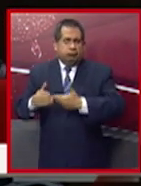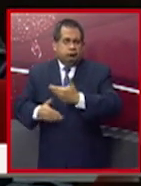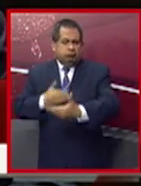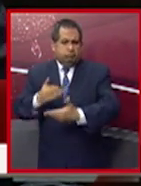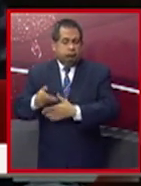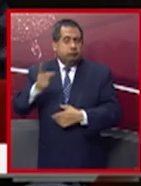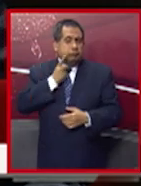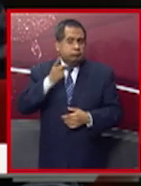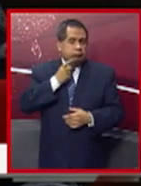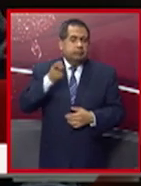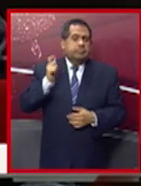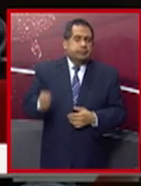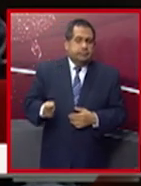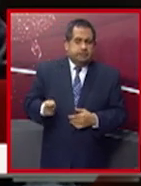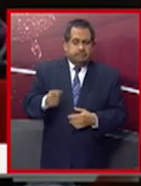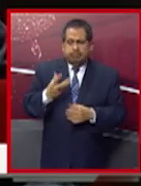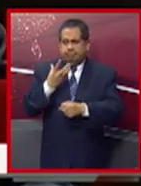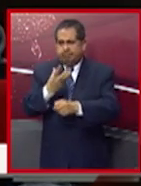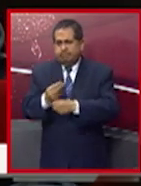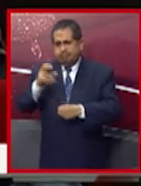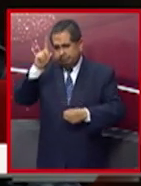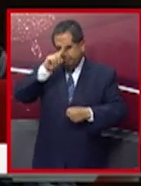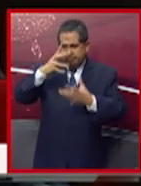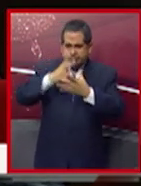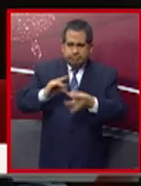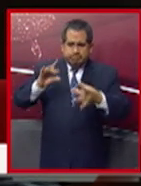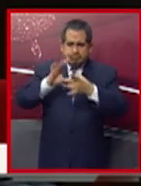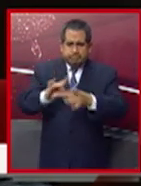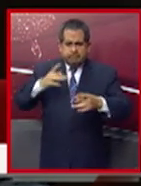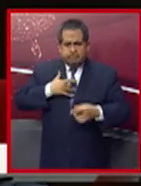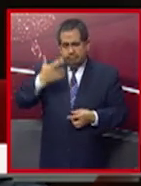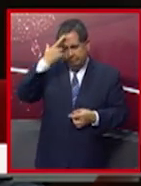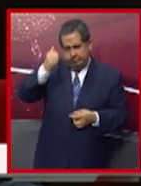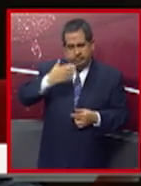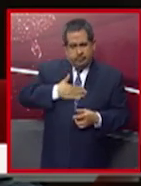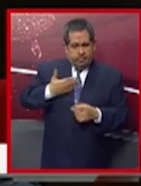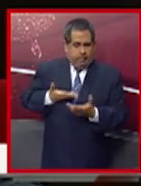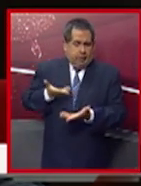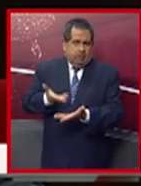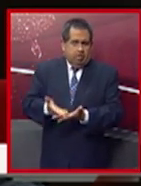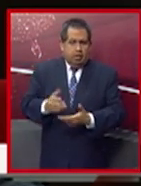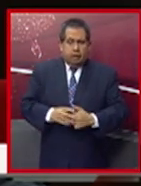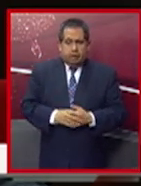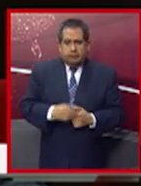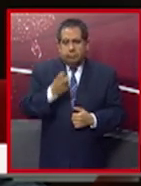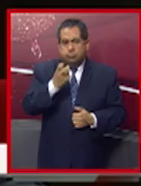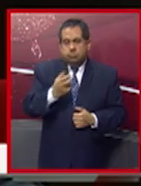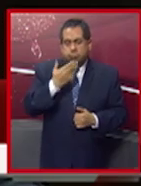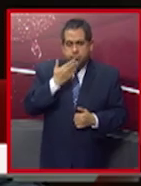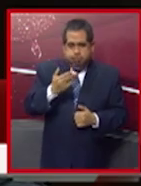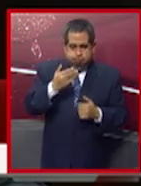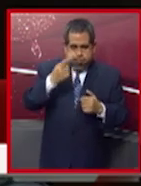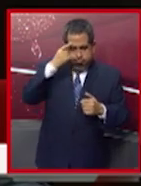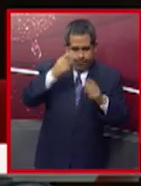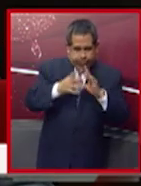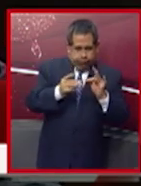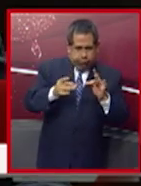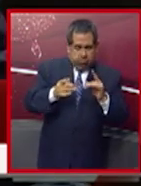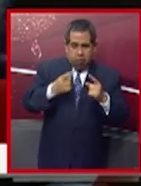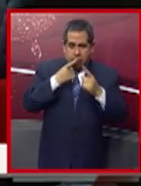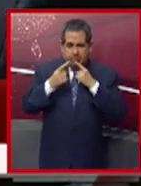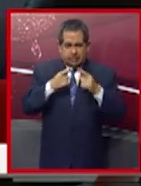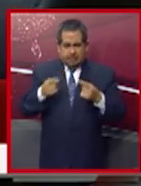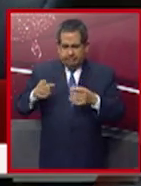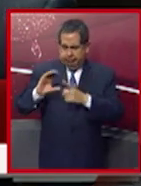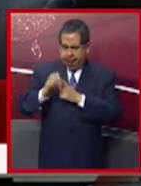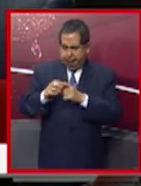el diputado es argumentar a favor de su propuesta presentada. Y eso conlleva a que la discusión se haga